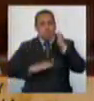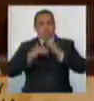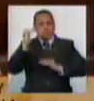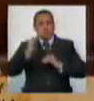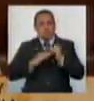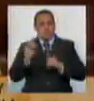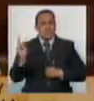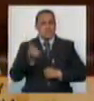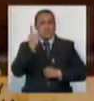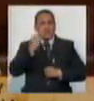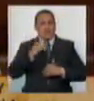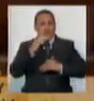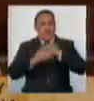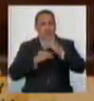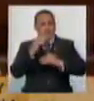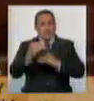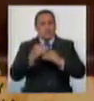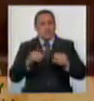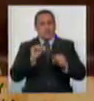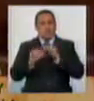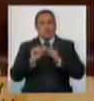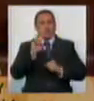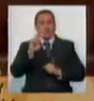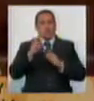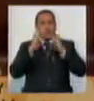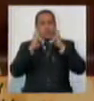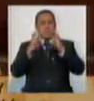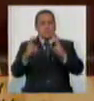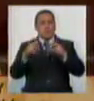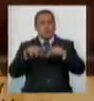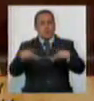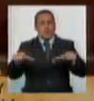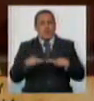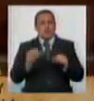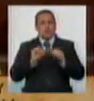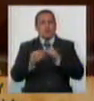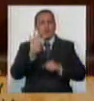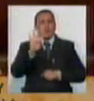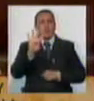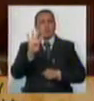de la primera etapa de la línea 2 del Metro de Lima y un ramal de la línea 4.